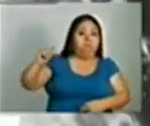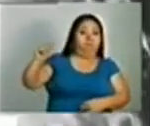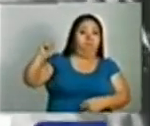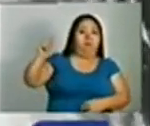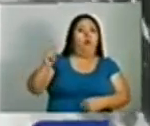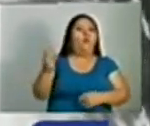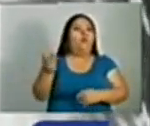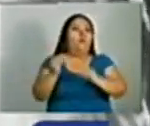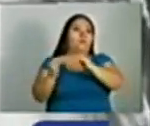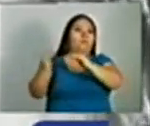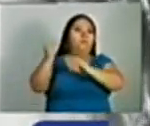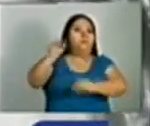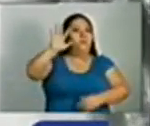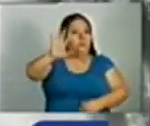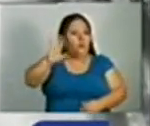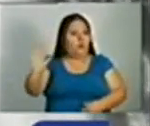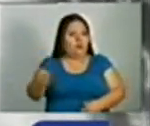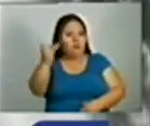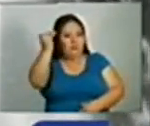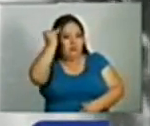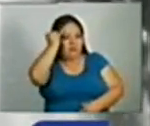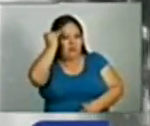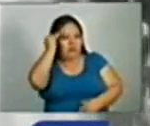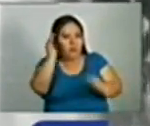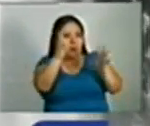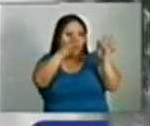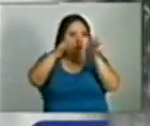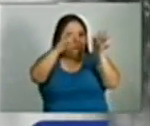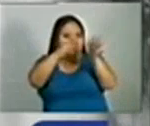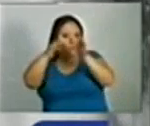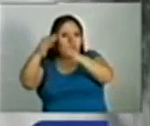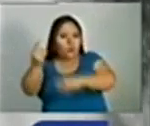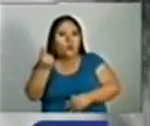5. Conozca cuál es su trayectoria.